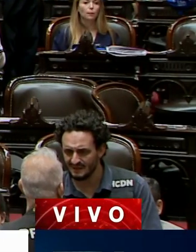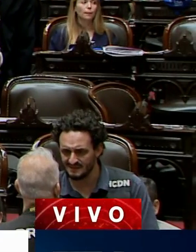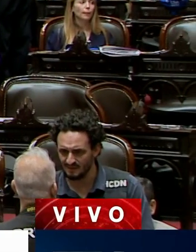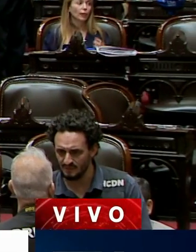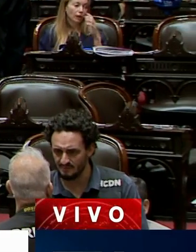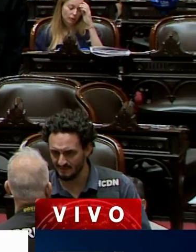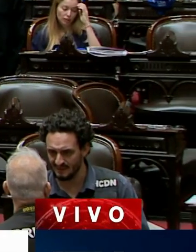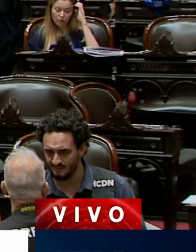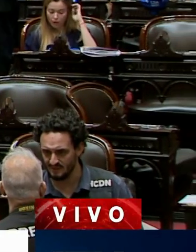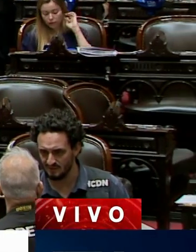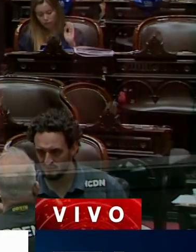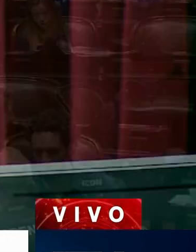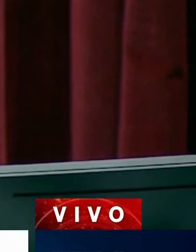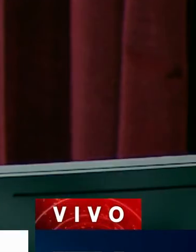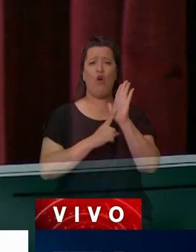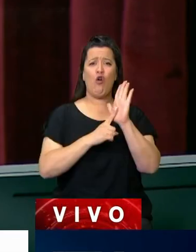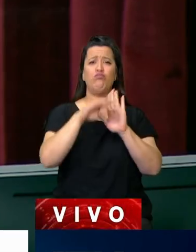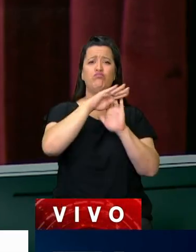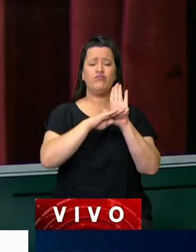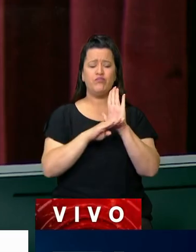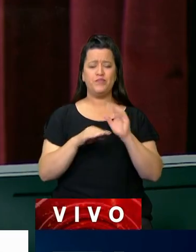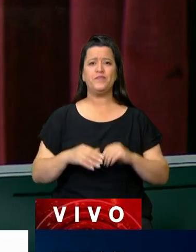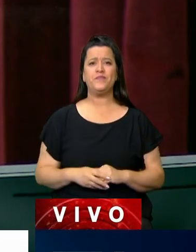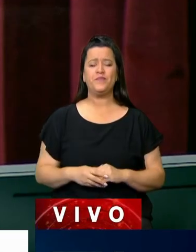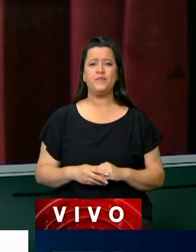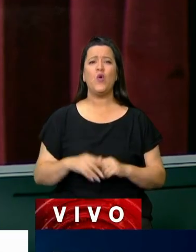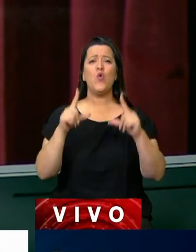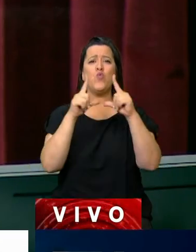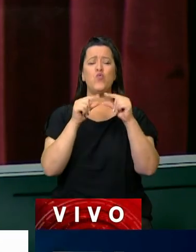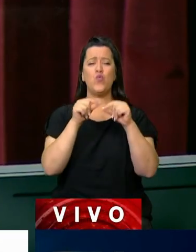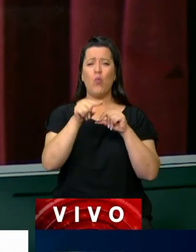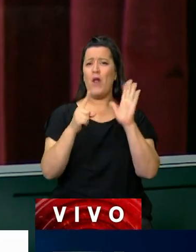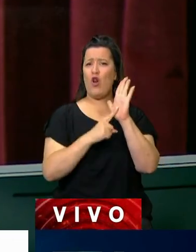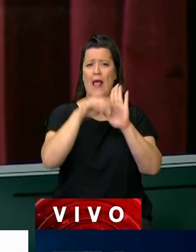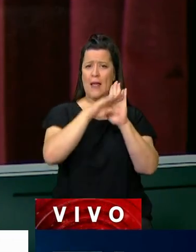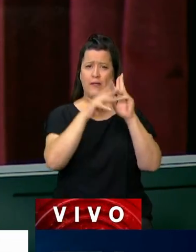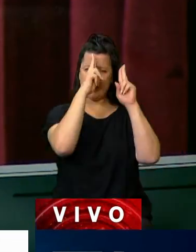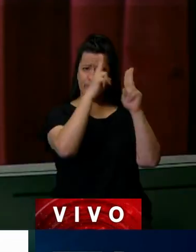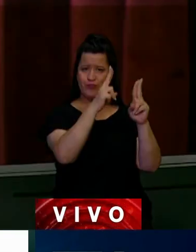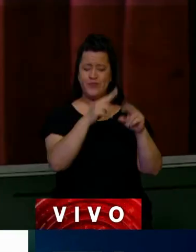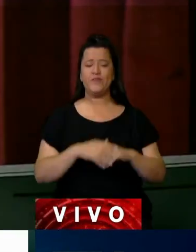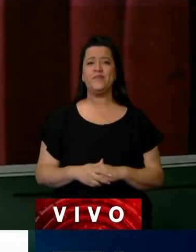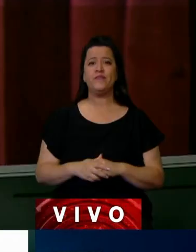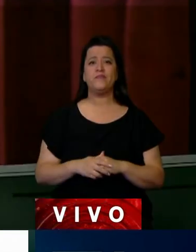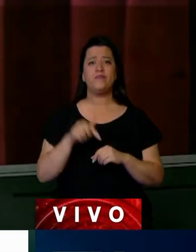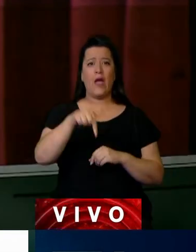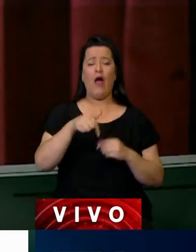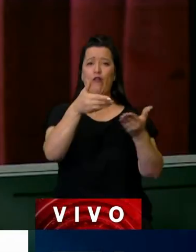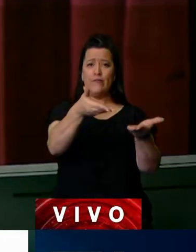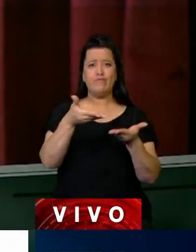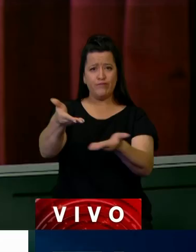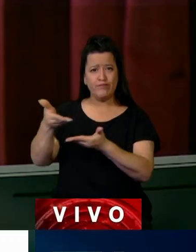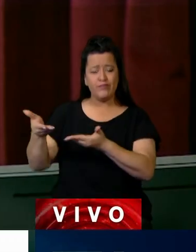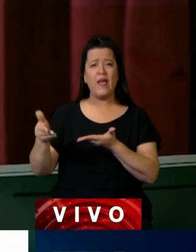especial conforme requerimiento efectuado en número reglamentario. Invito a la